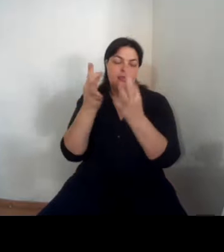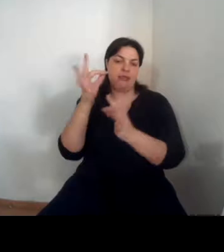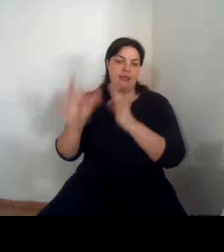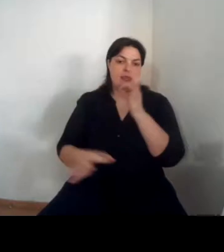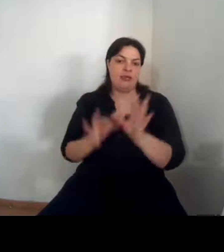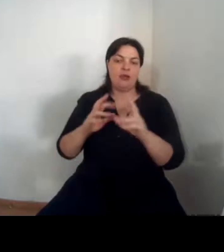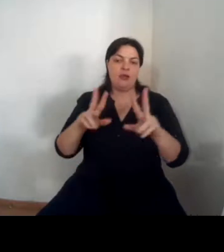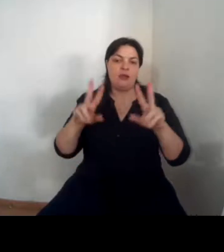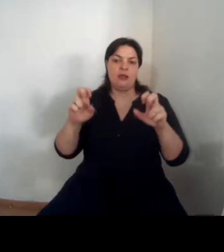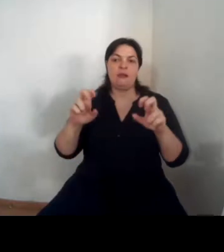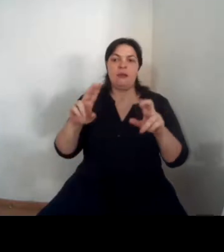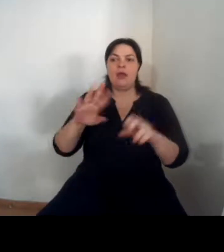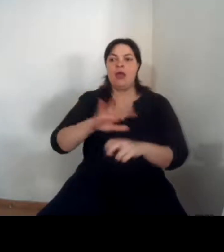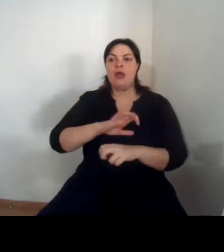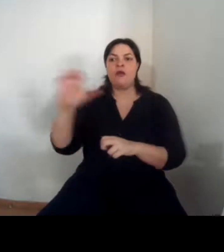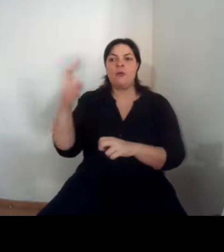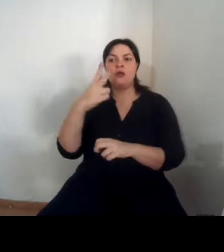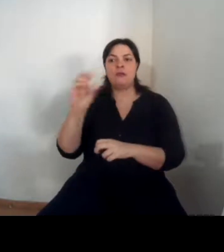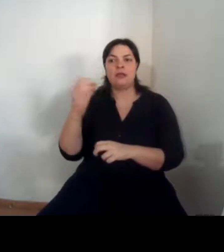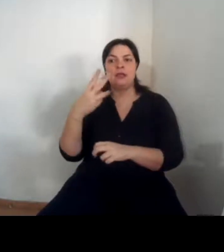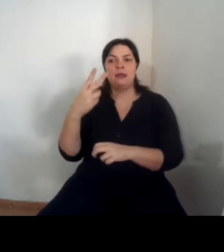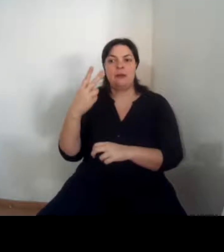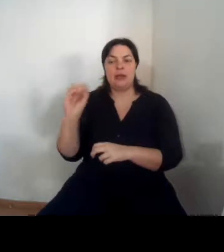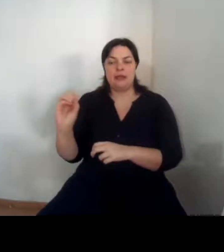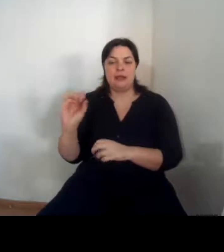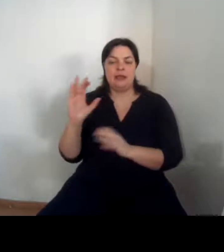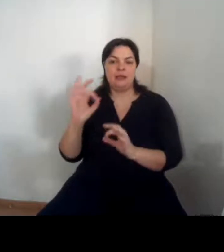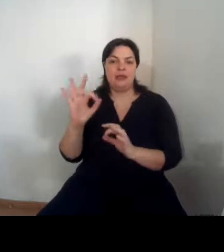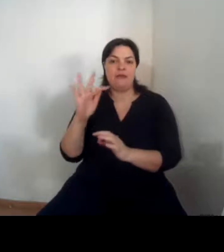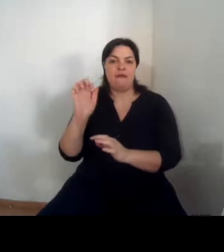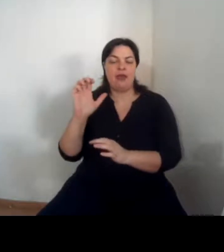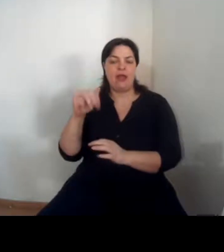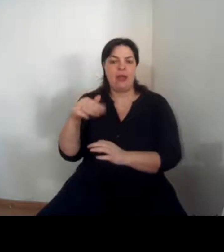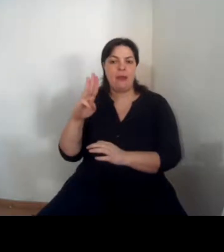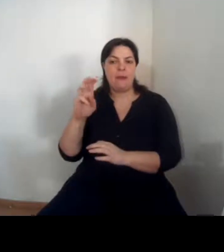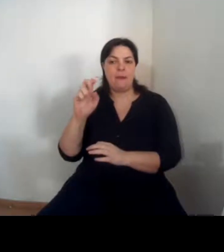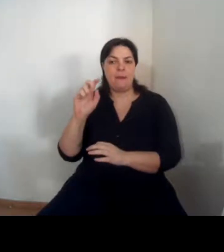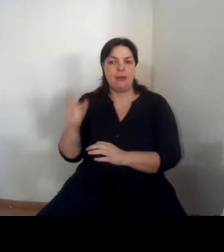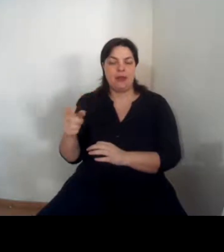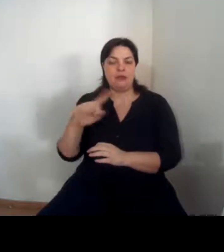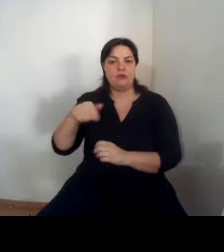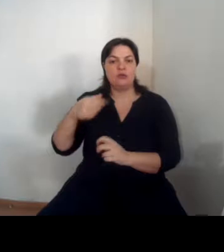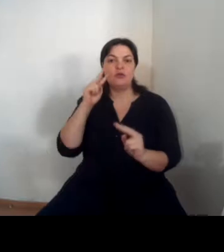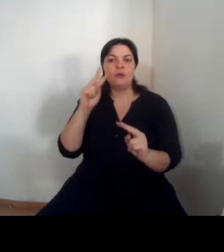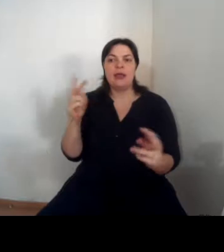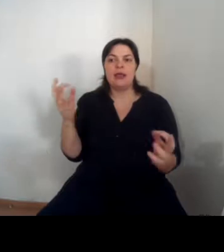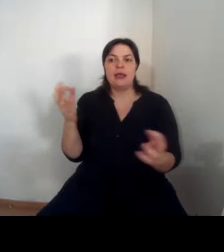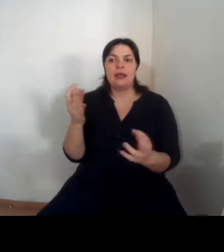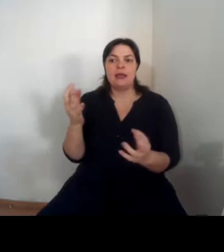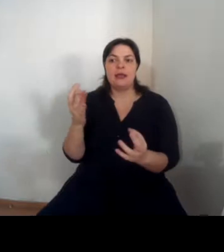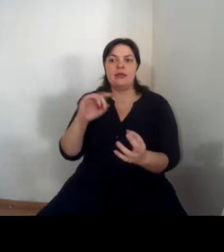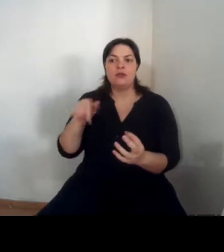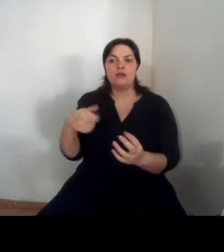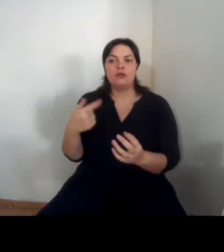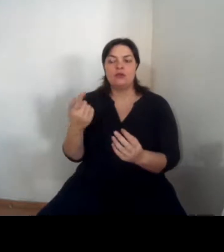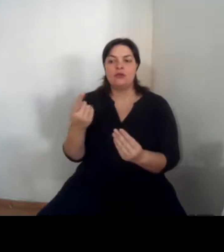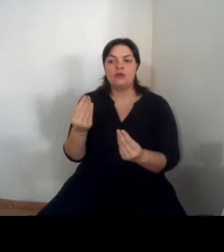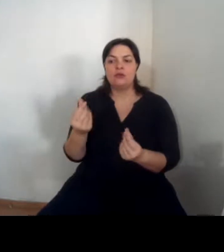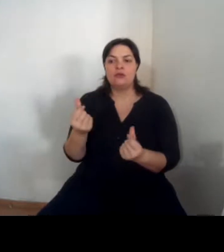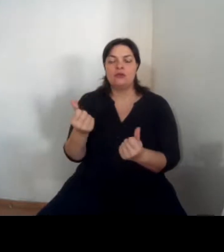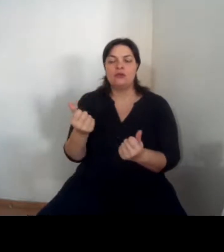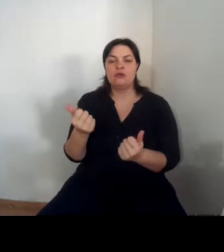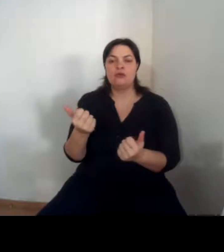europeos 2020 de FEMPEX. Vemos ya que tenemos pues más de medio centenar de